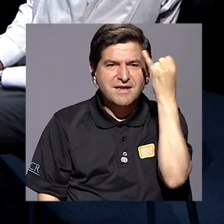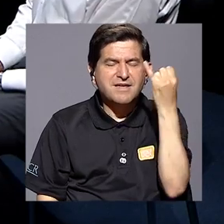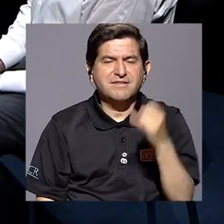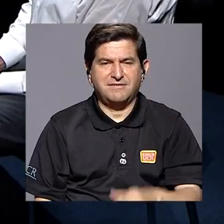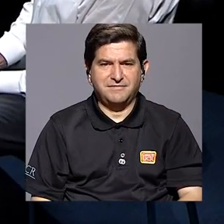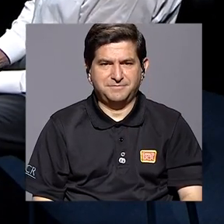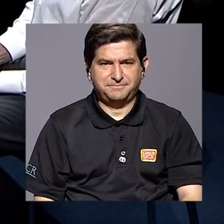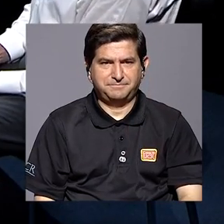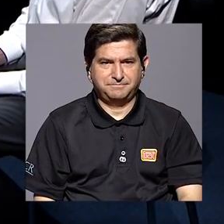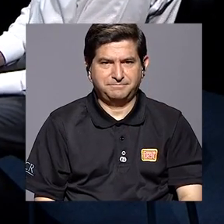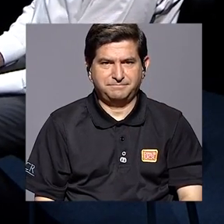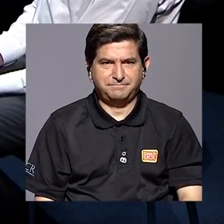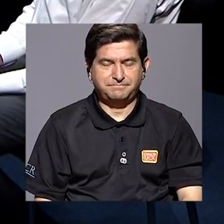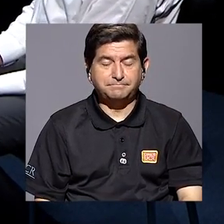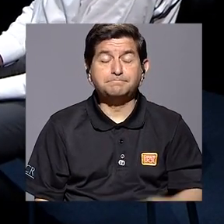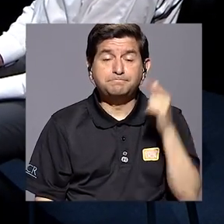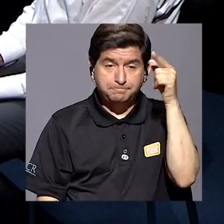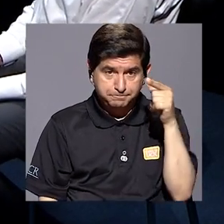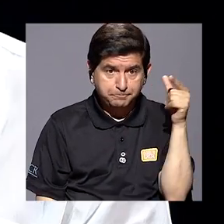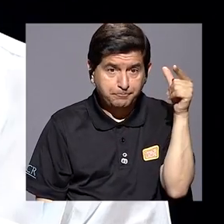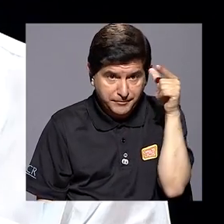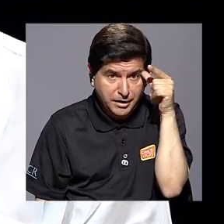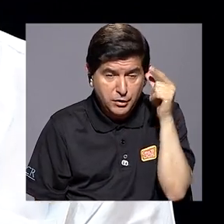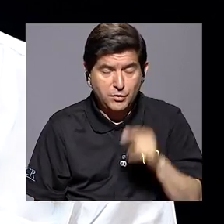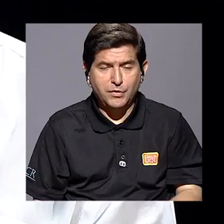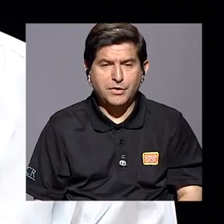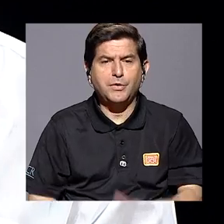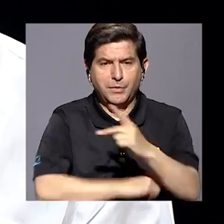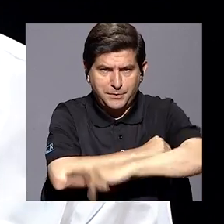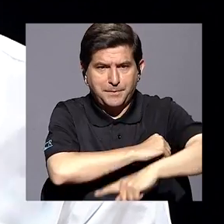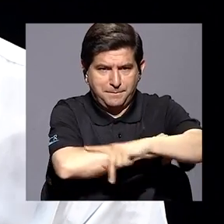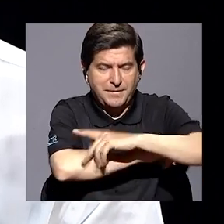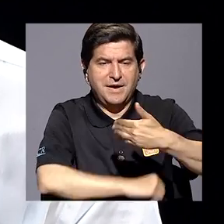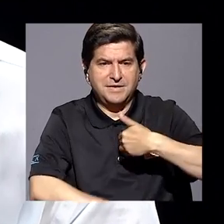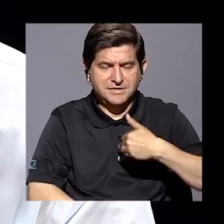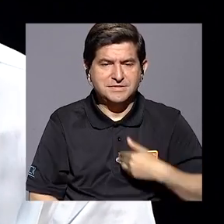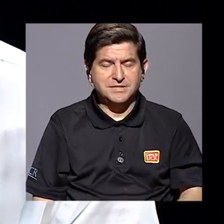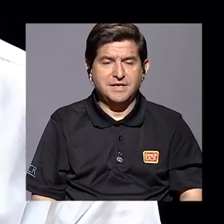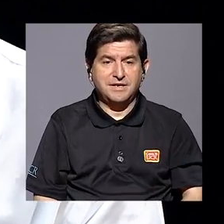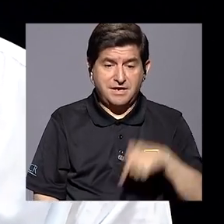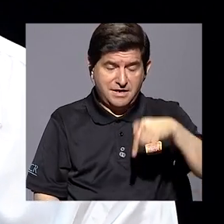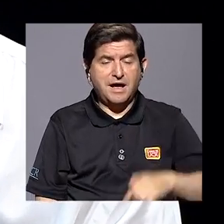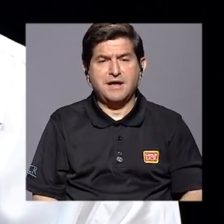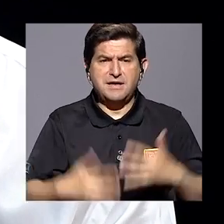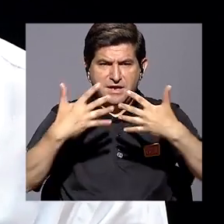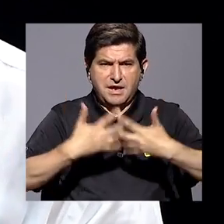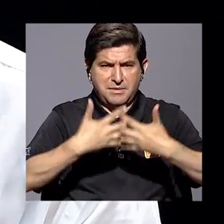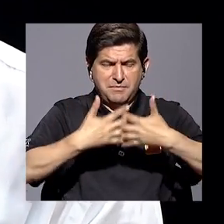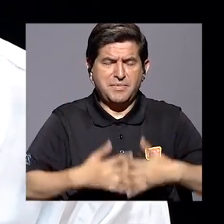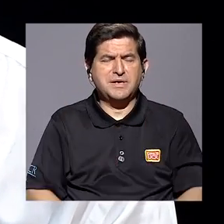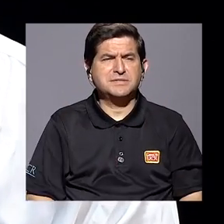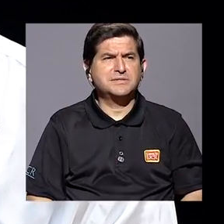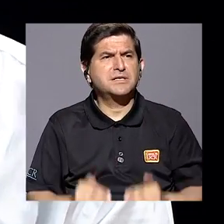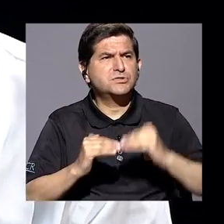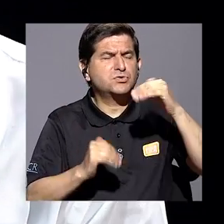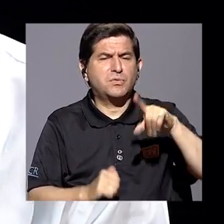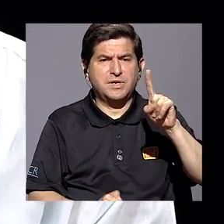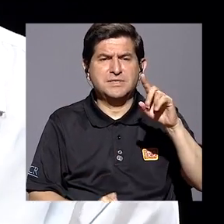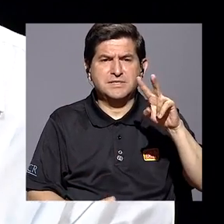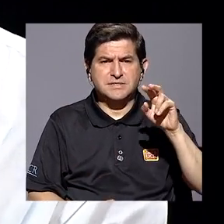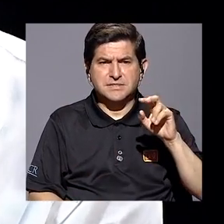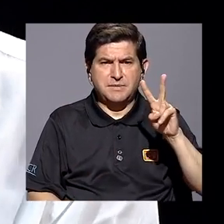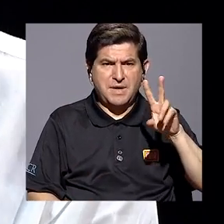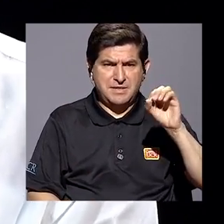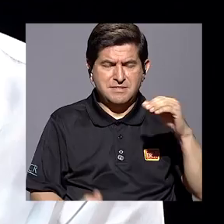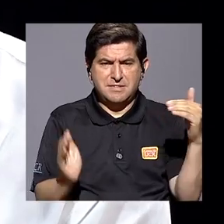también por supuesto en un país donde tenemos un parque empresarial que supera las 120.000 empresas donde